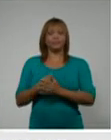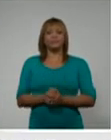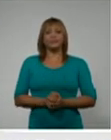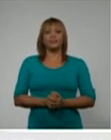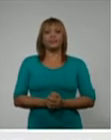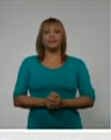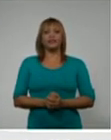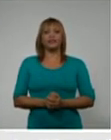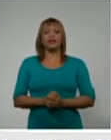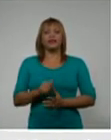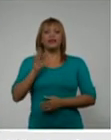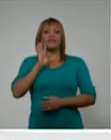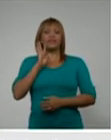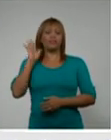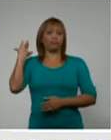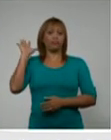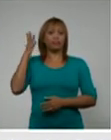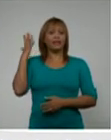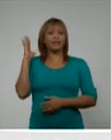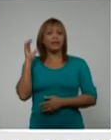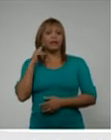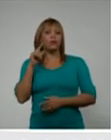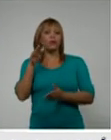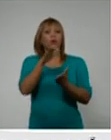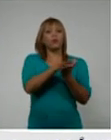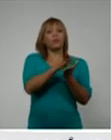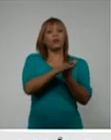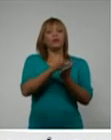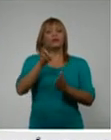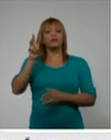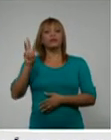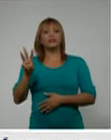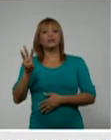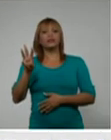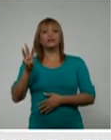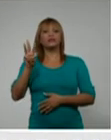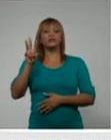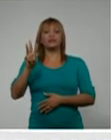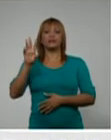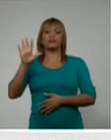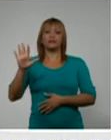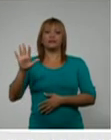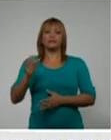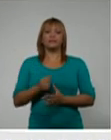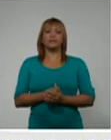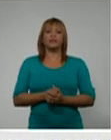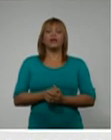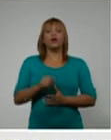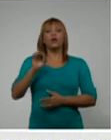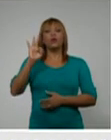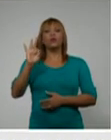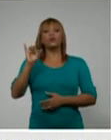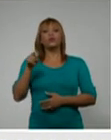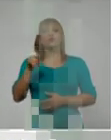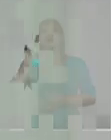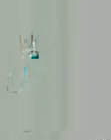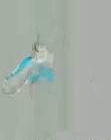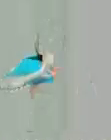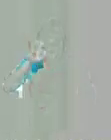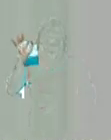en el extranjero, pues hay un acumulado de 335. que es el 8,9%.